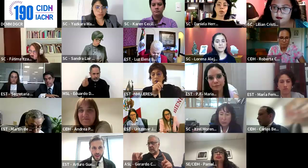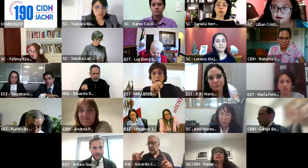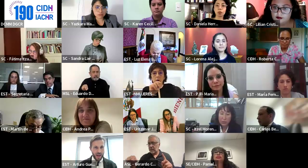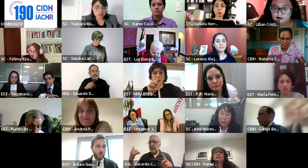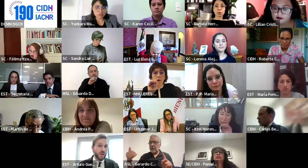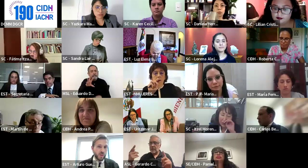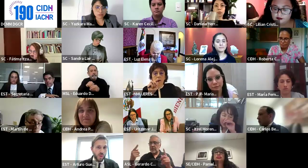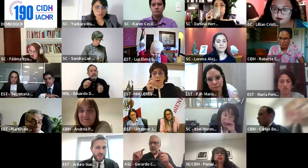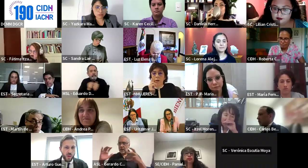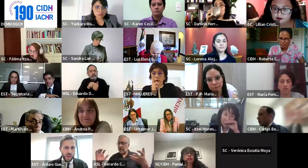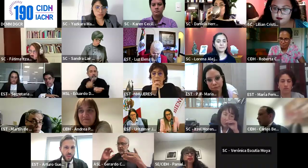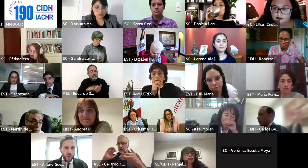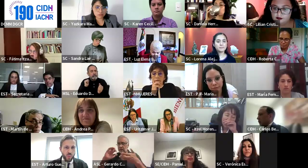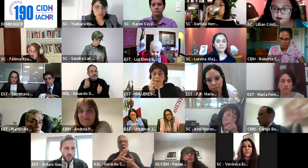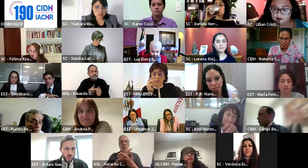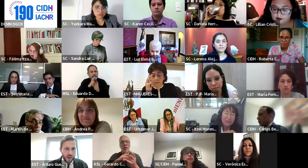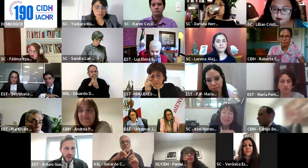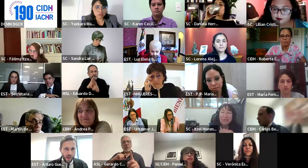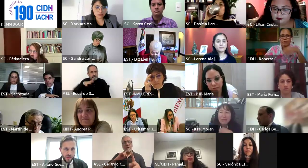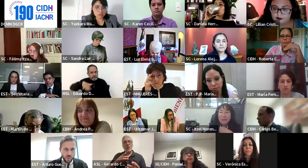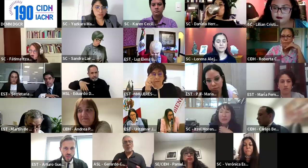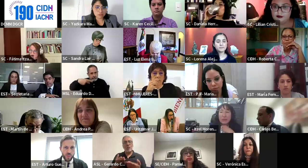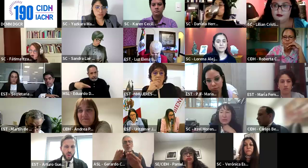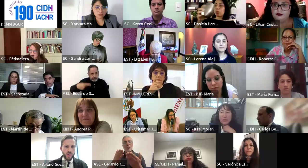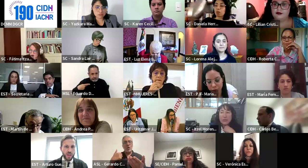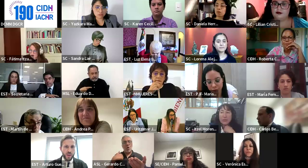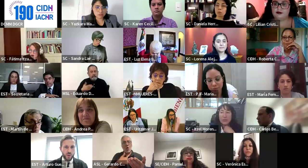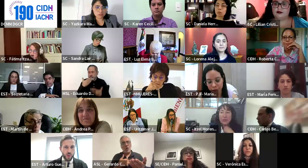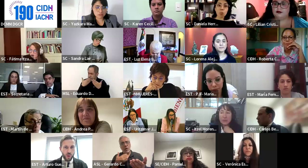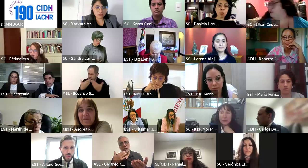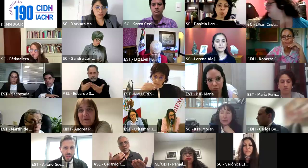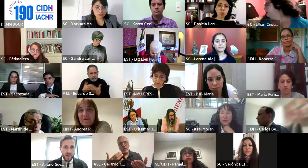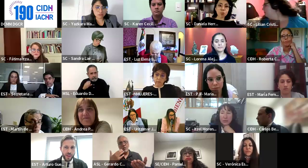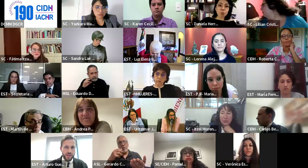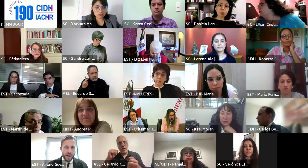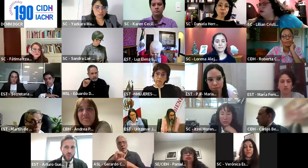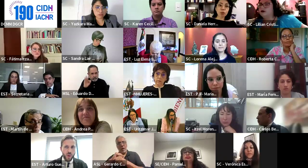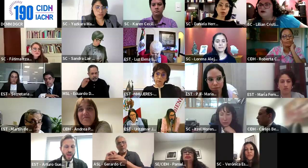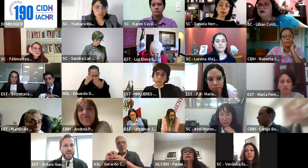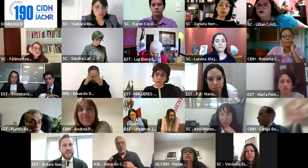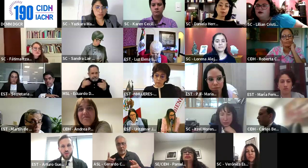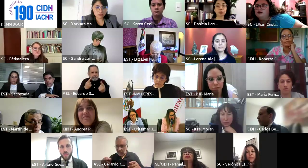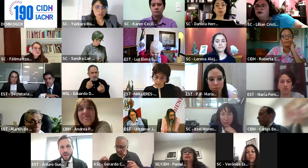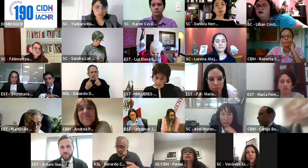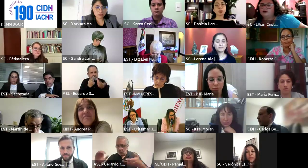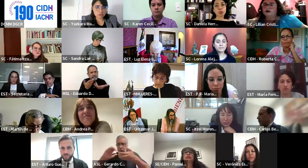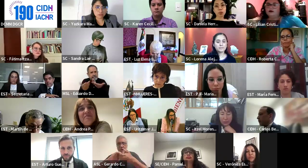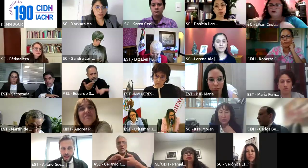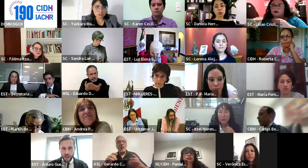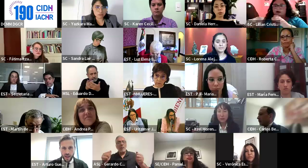intercalar algunas respuestas a los planteamientos muy puntuales que agradecemos desde el Poder Judicial de la Federación porque nos permitan abrir el diálogo y